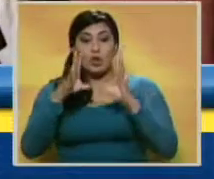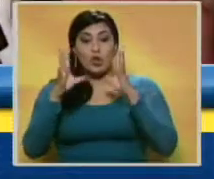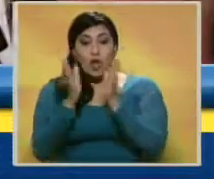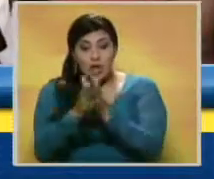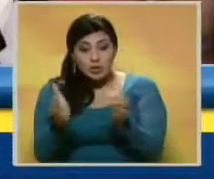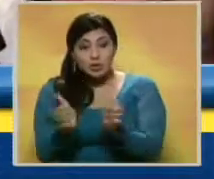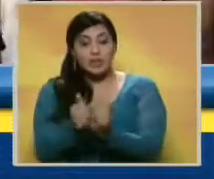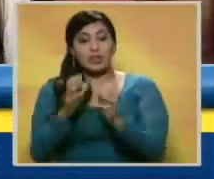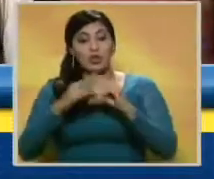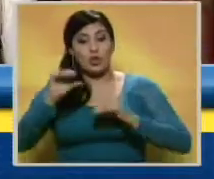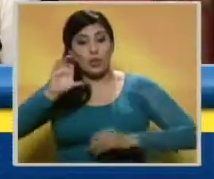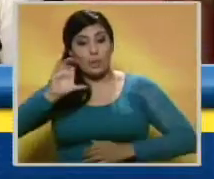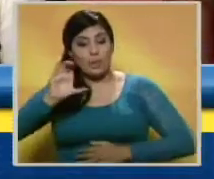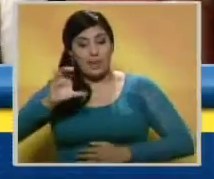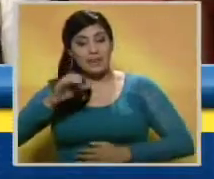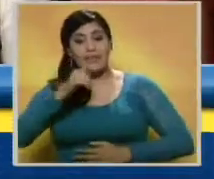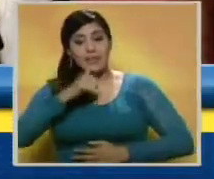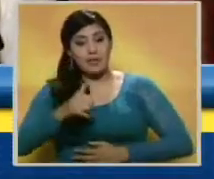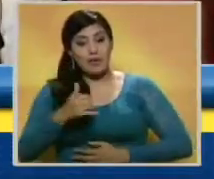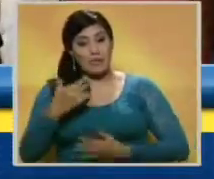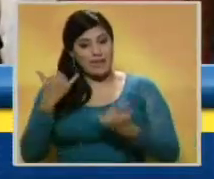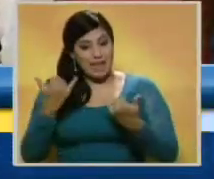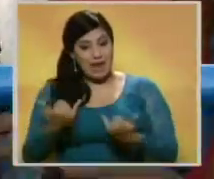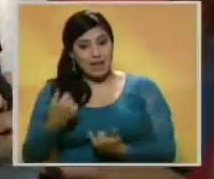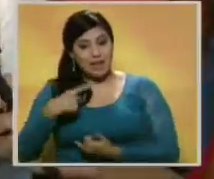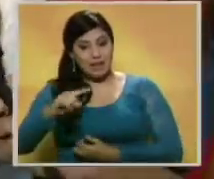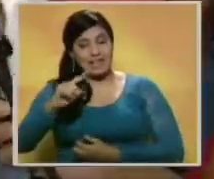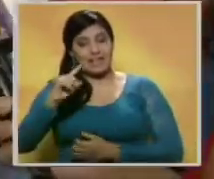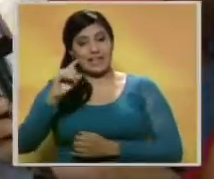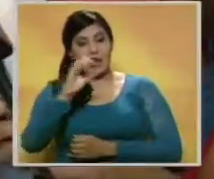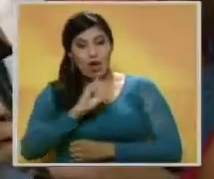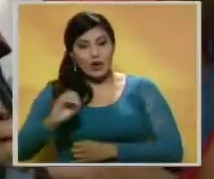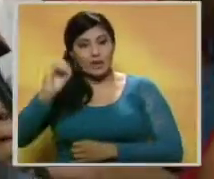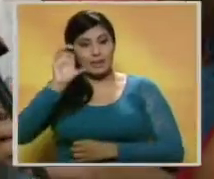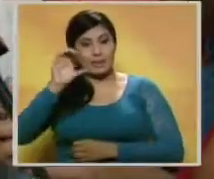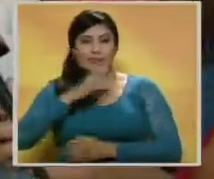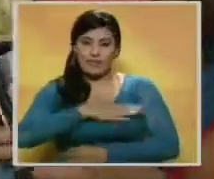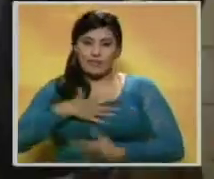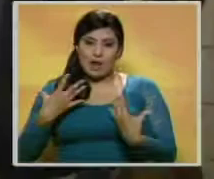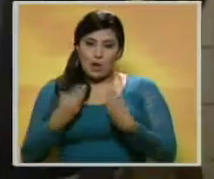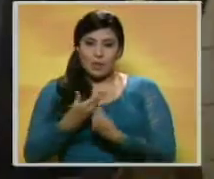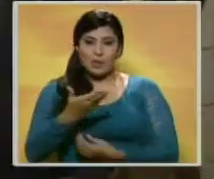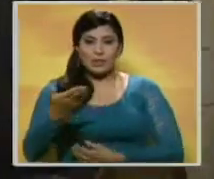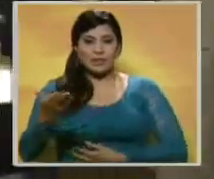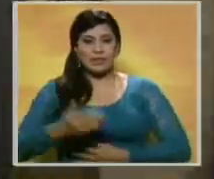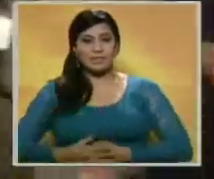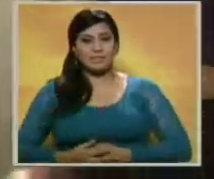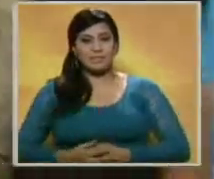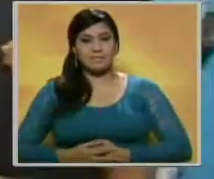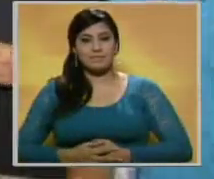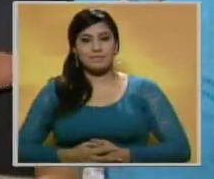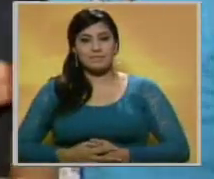Anzoátegui y a todo el país de las noticias que acontecen en la entidad oriental. Muy feliz de estar aquí con ustedes.